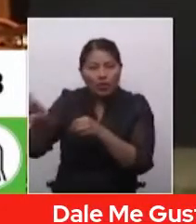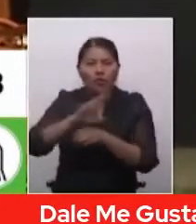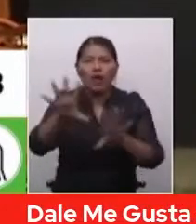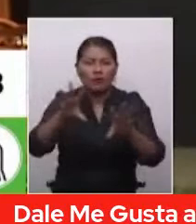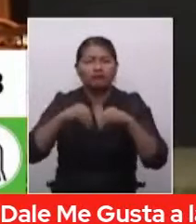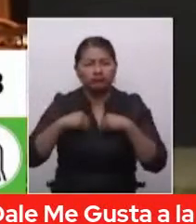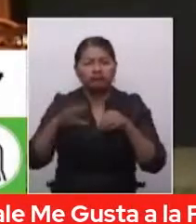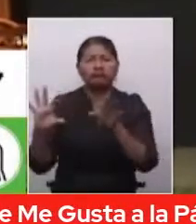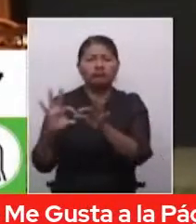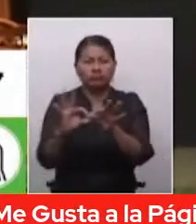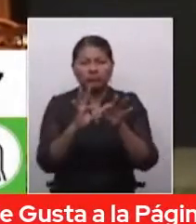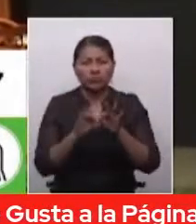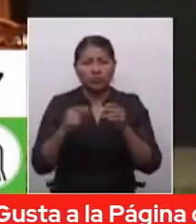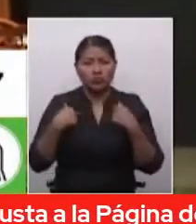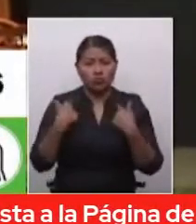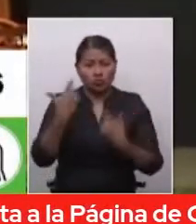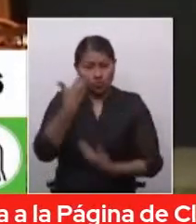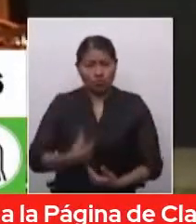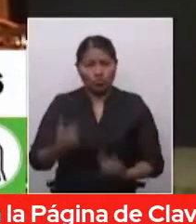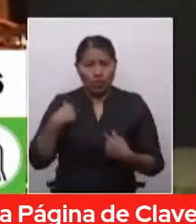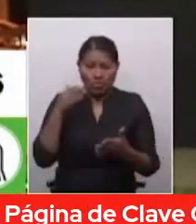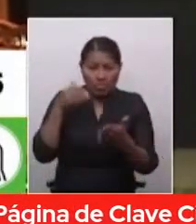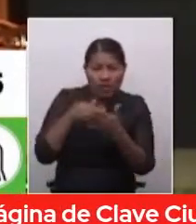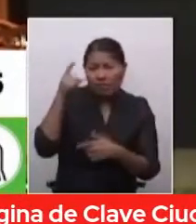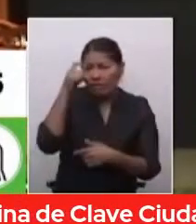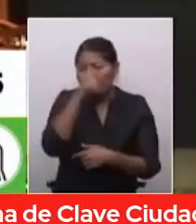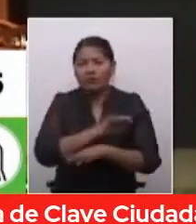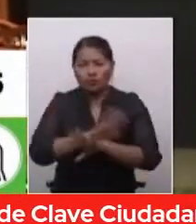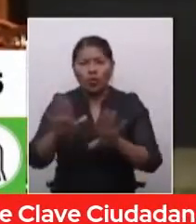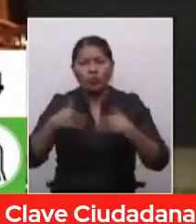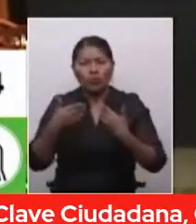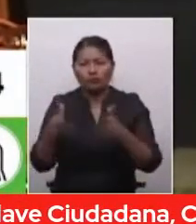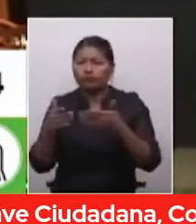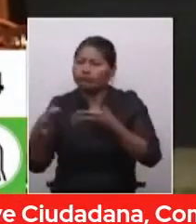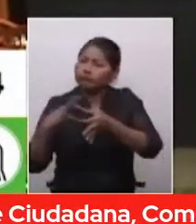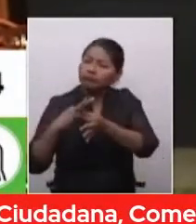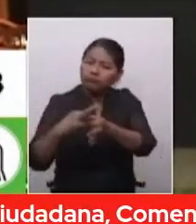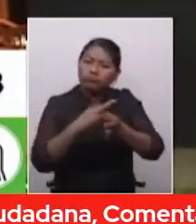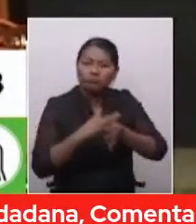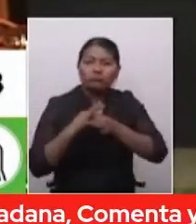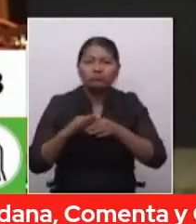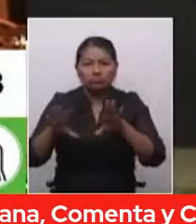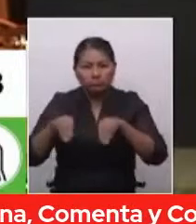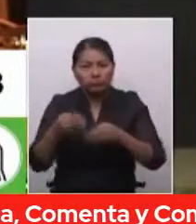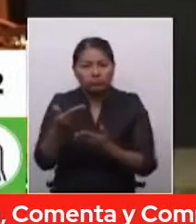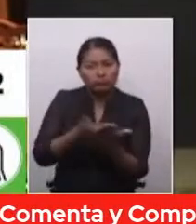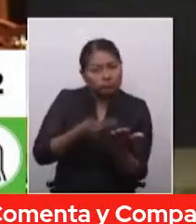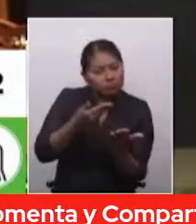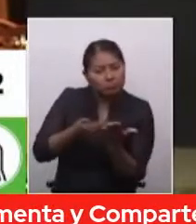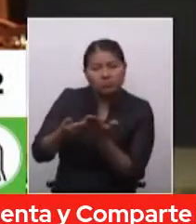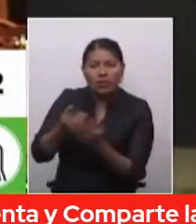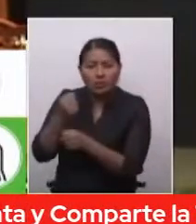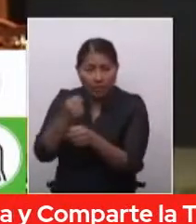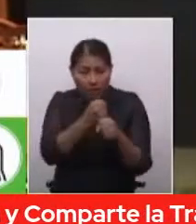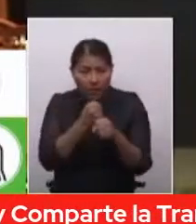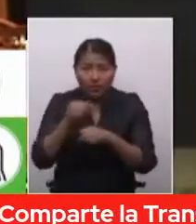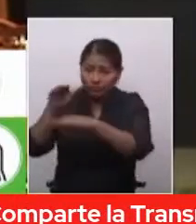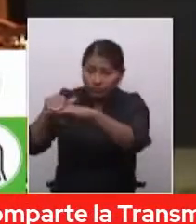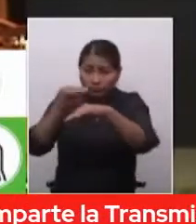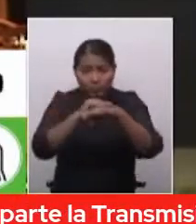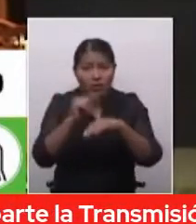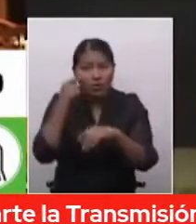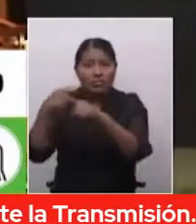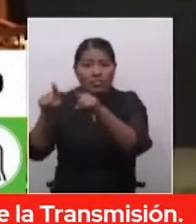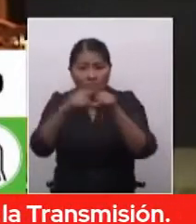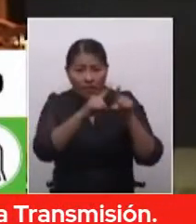la haremos. No tenemos dificultades para hacer ese trabajo. Para eso convocamos a los colegios profesionales